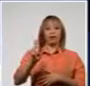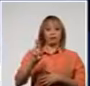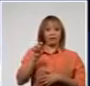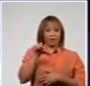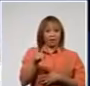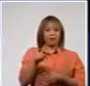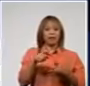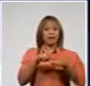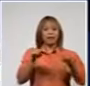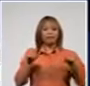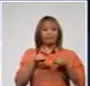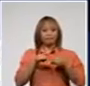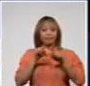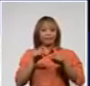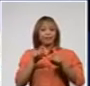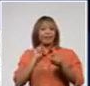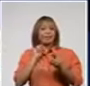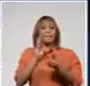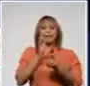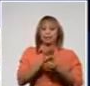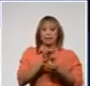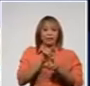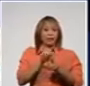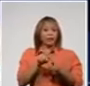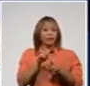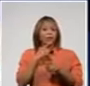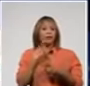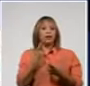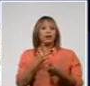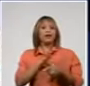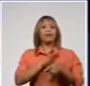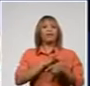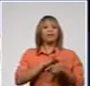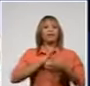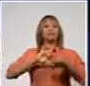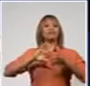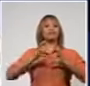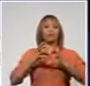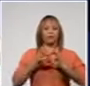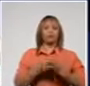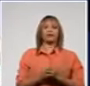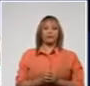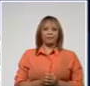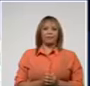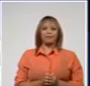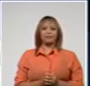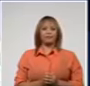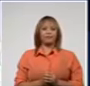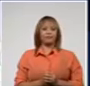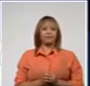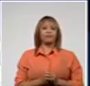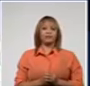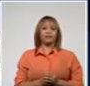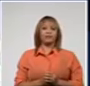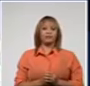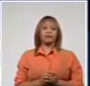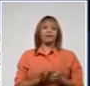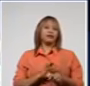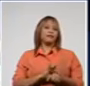porque realmente desde un inicio tuvo algunas complicaciones de la enfermedad.